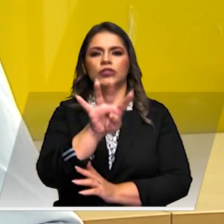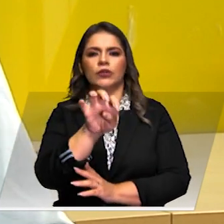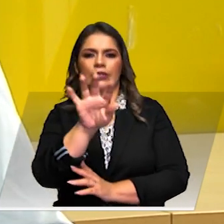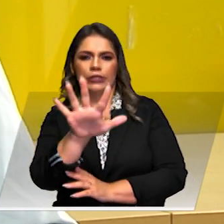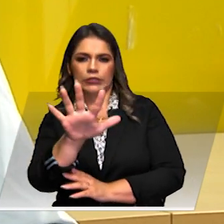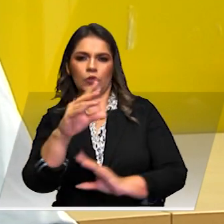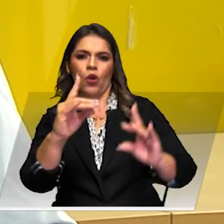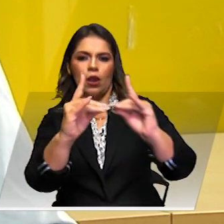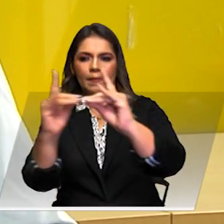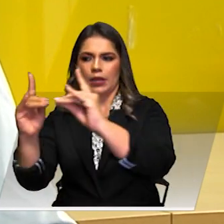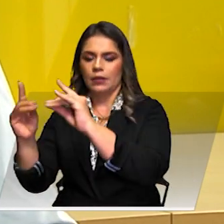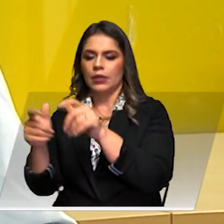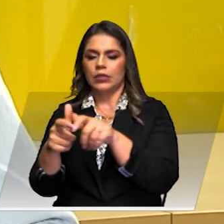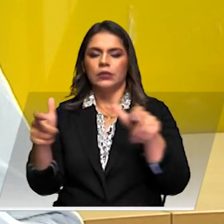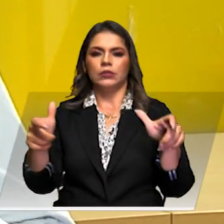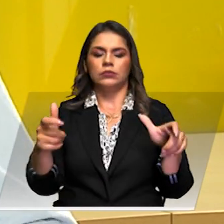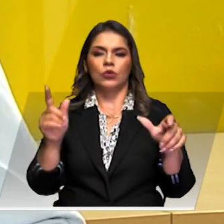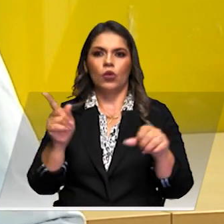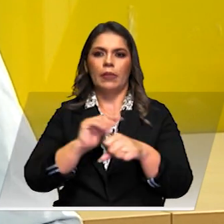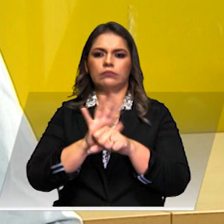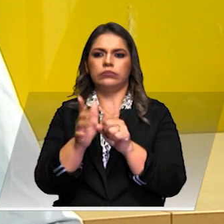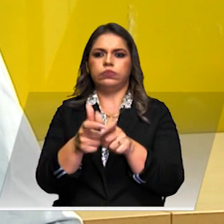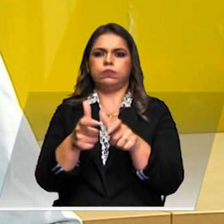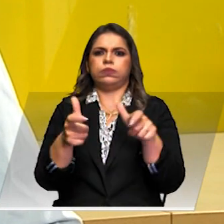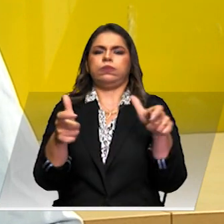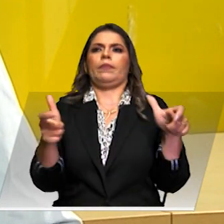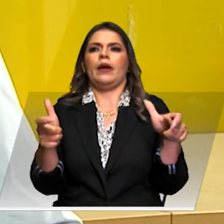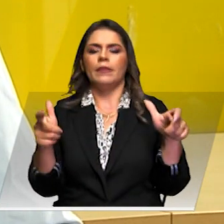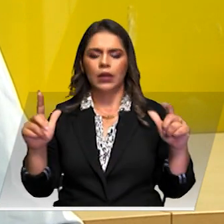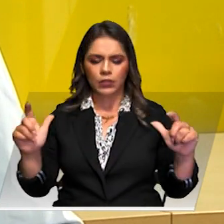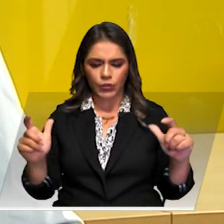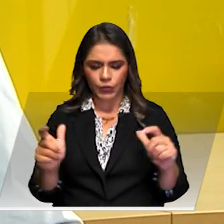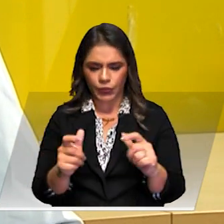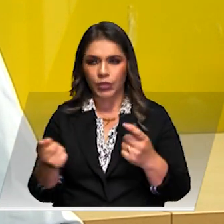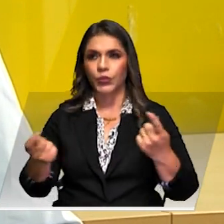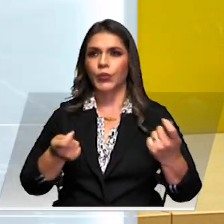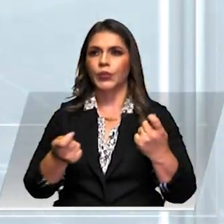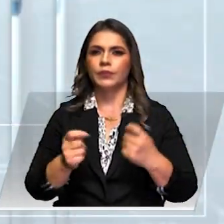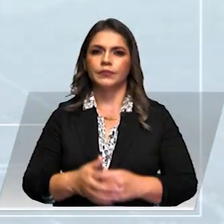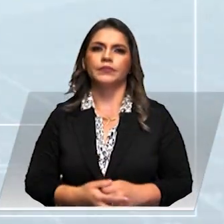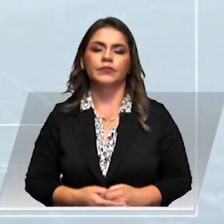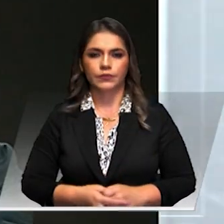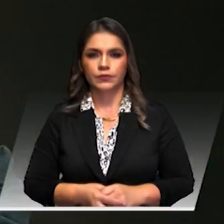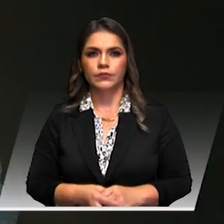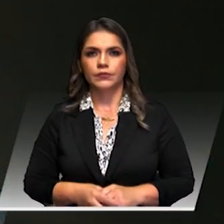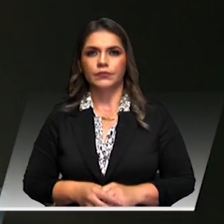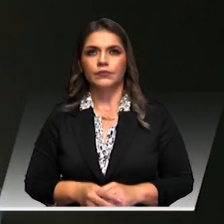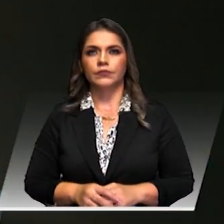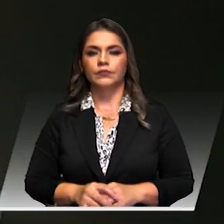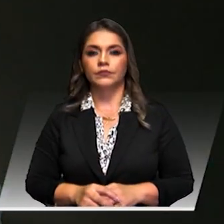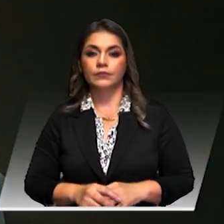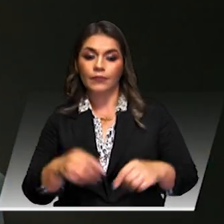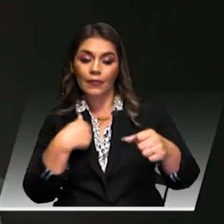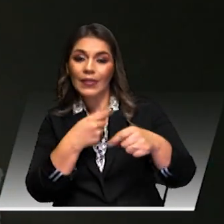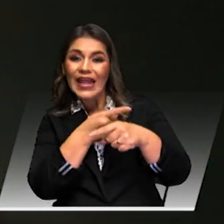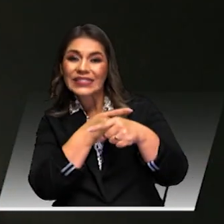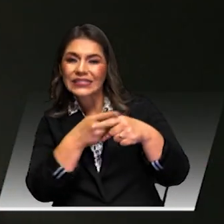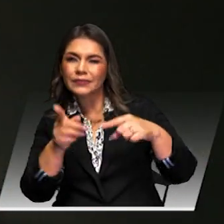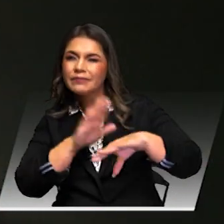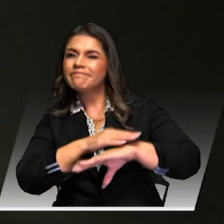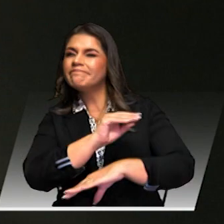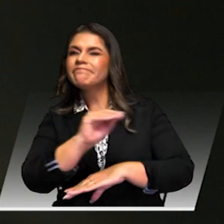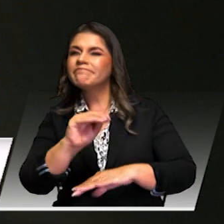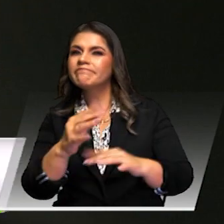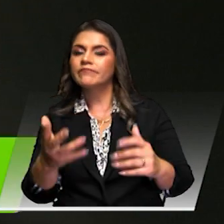UCI para poder contener la nueva ola de contagios que se presenta. Esta semana será noticia